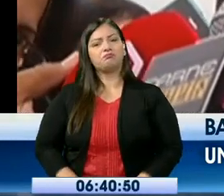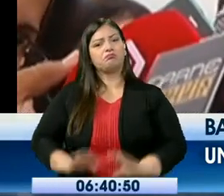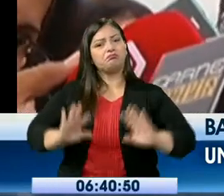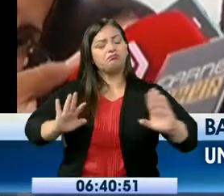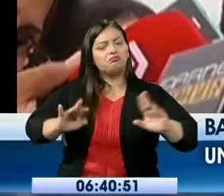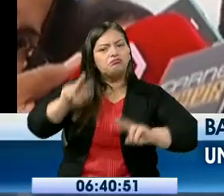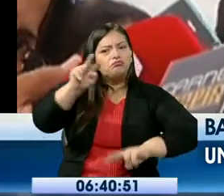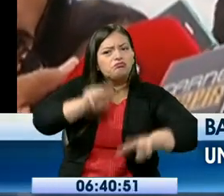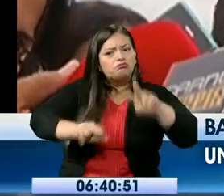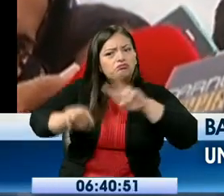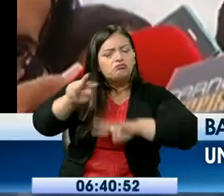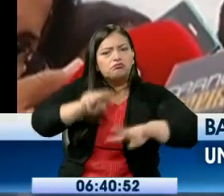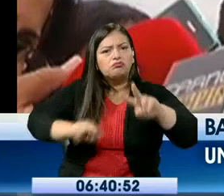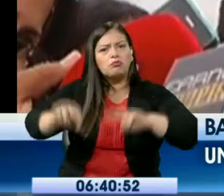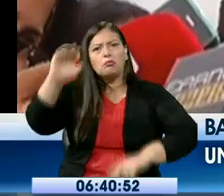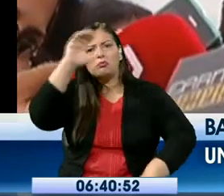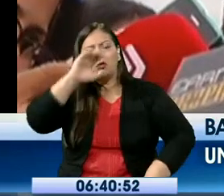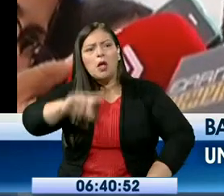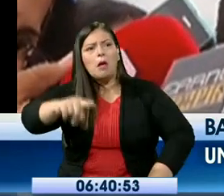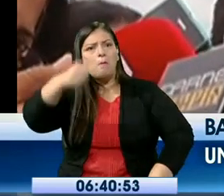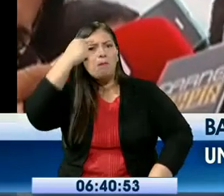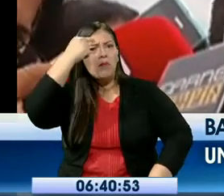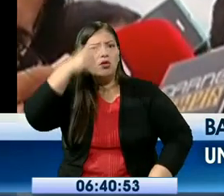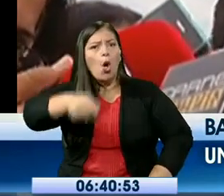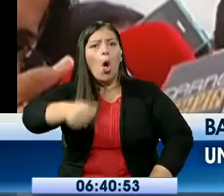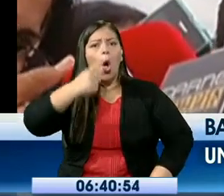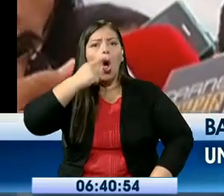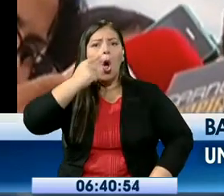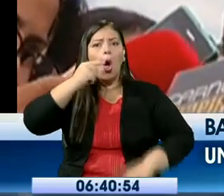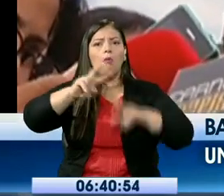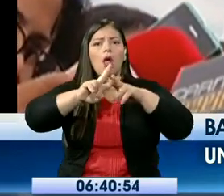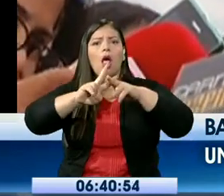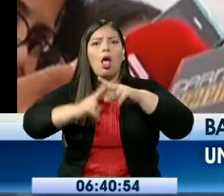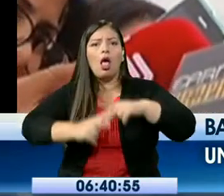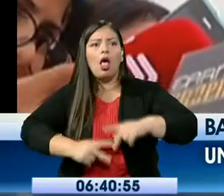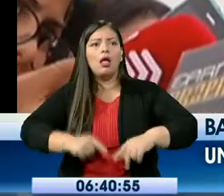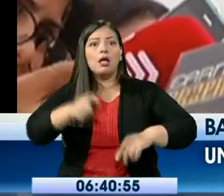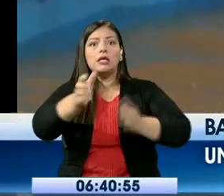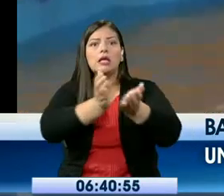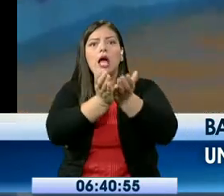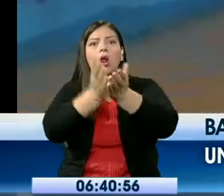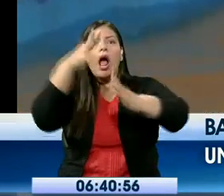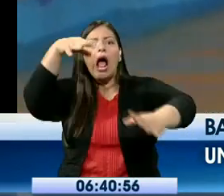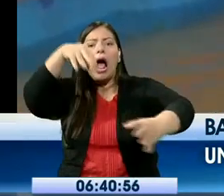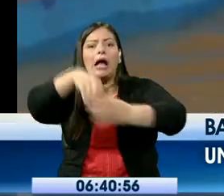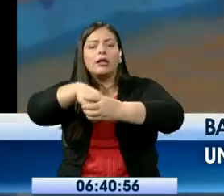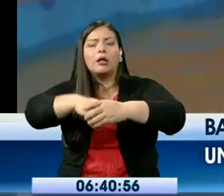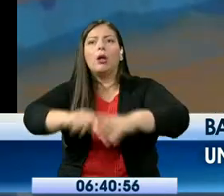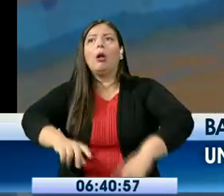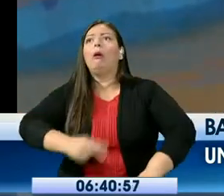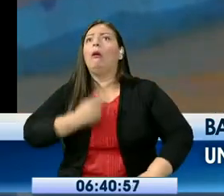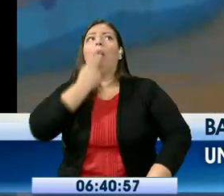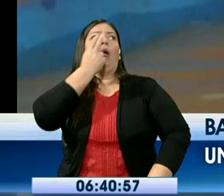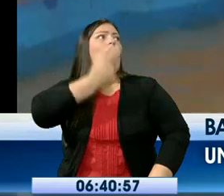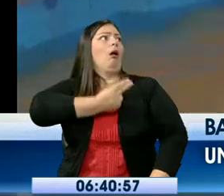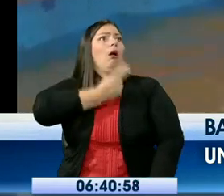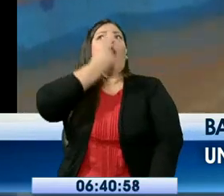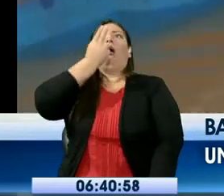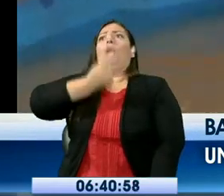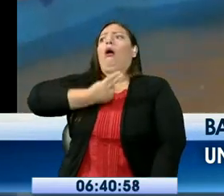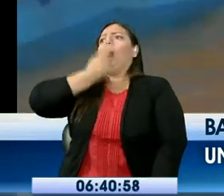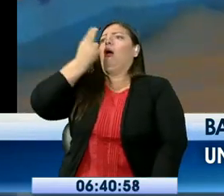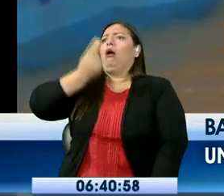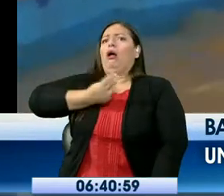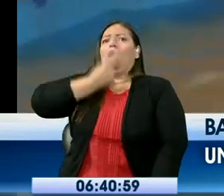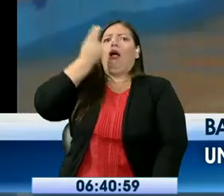porque está cansado y no porque está perdiendo oxígeno dentro de la embarcación. El trabajo fue complicado hasta con los buzos de la Armada.